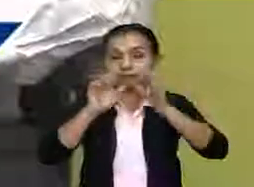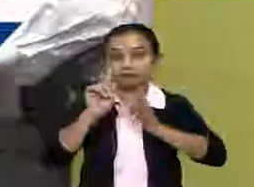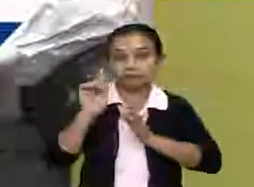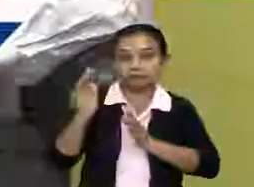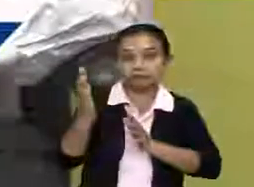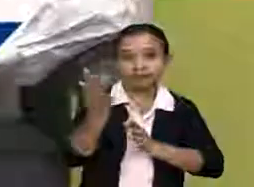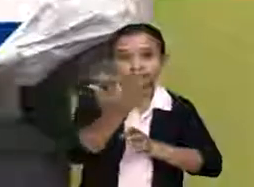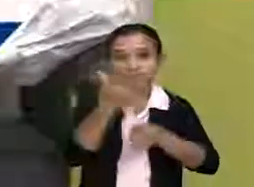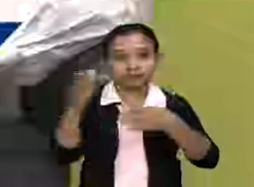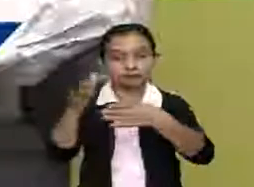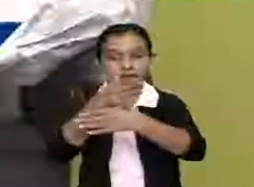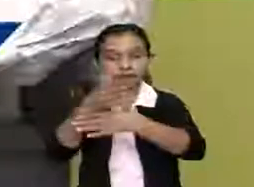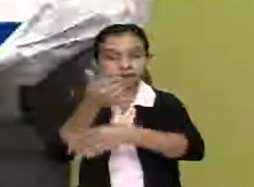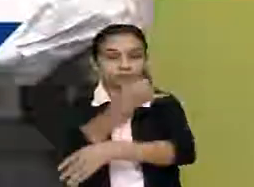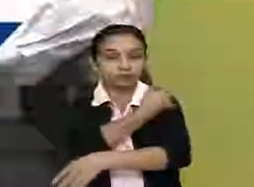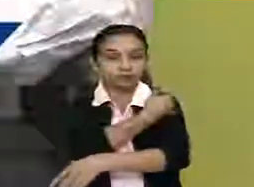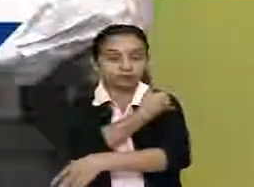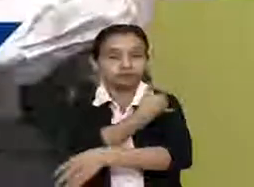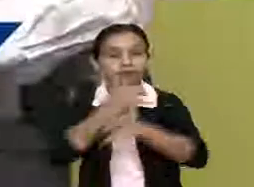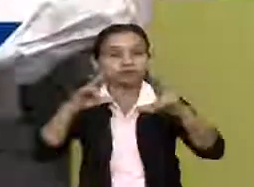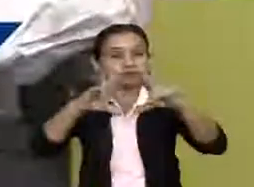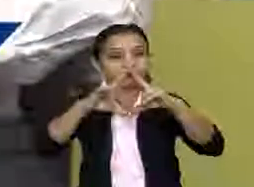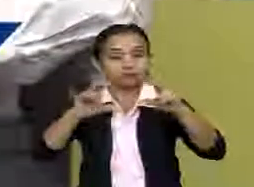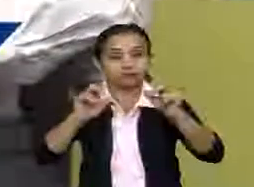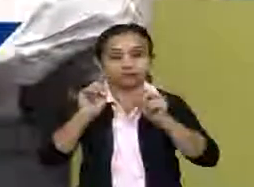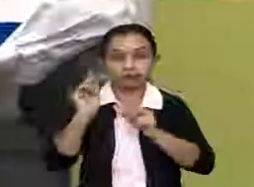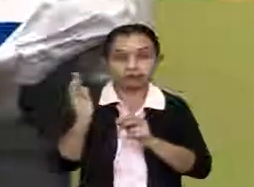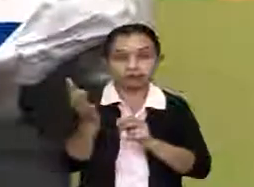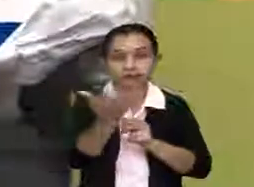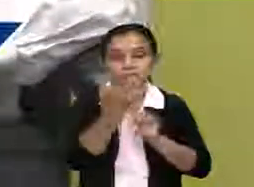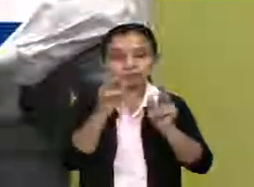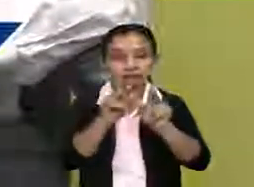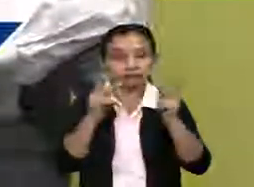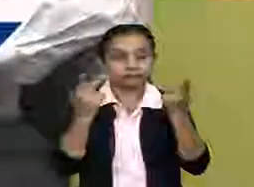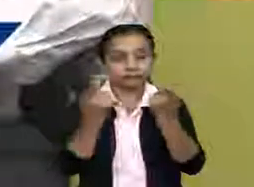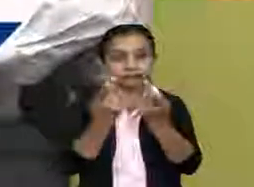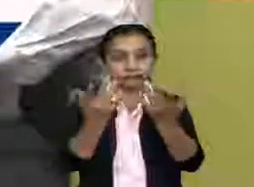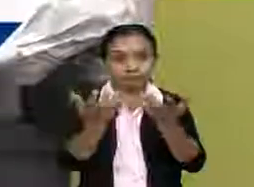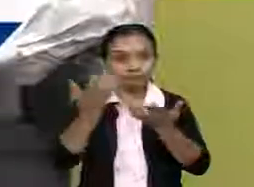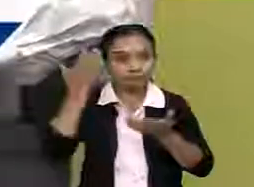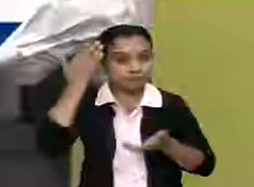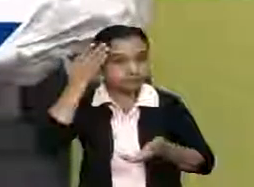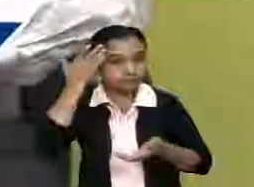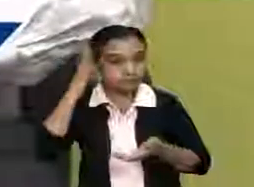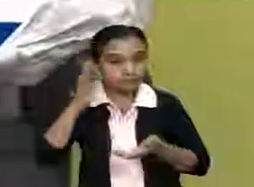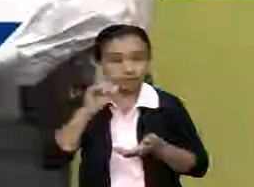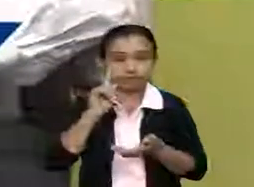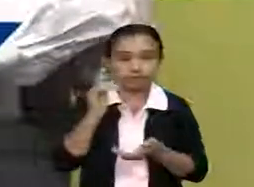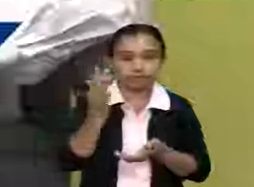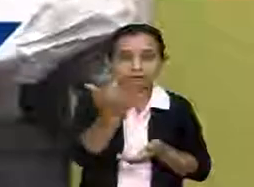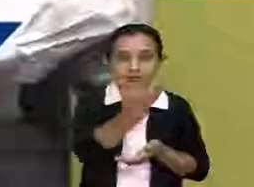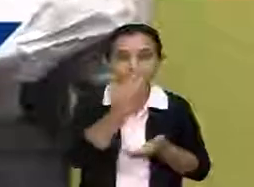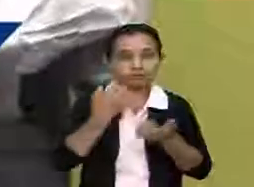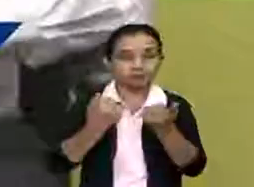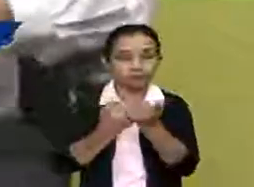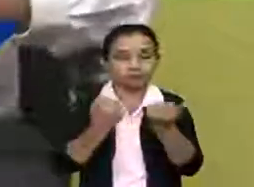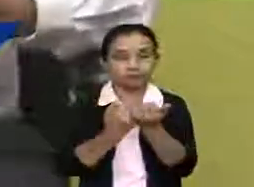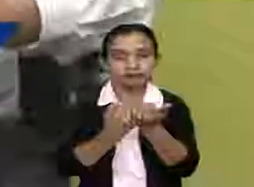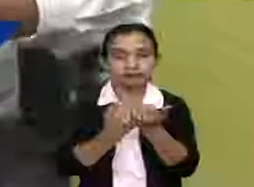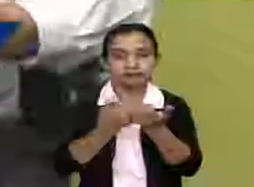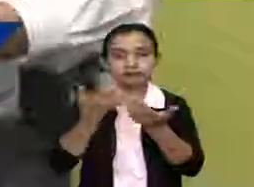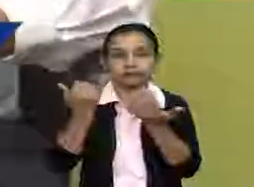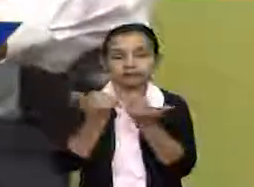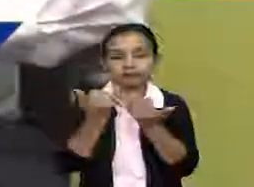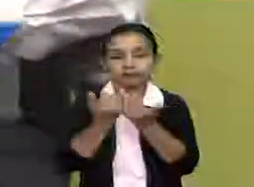las unidades de salud a nivel nacional esto es algo que le interesa todo para toda la población nicaragüense y todos somos beneficiados por él si hay